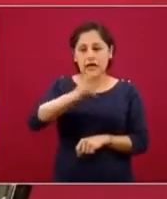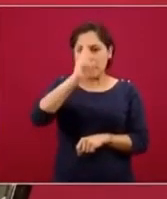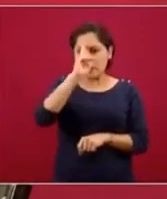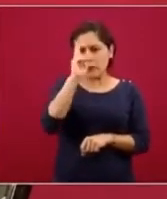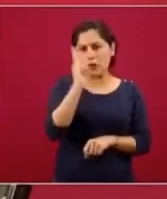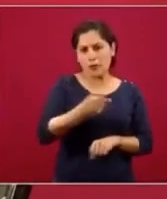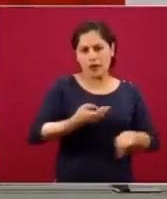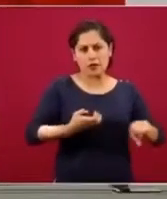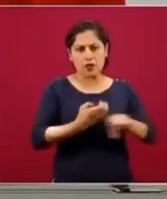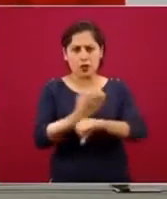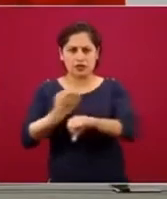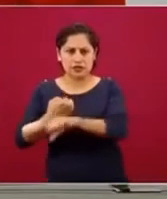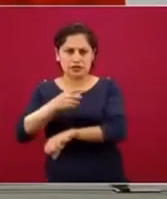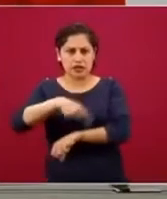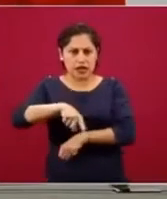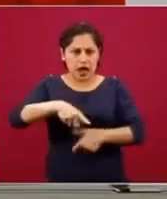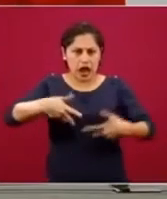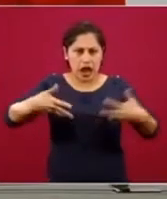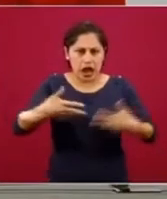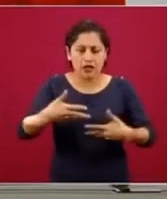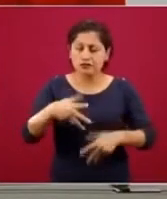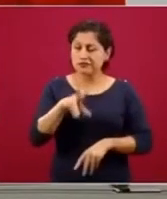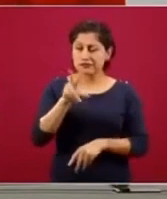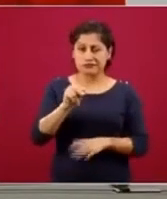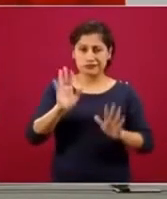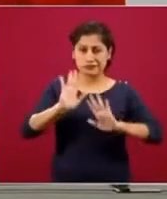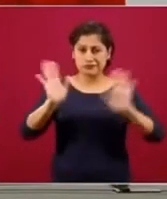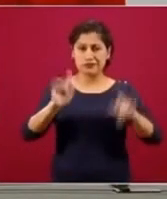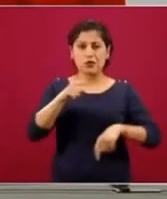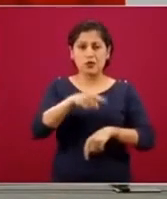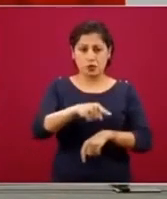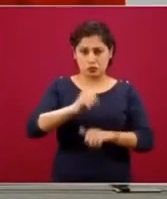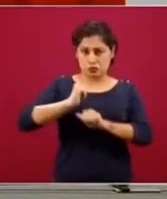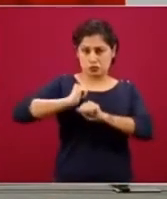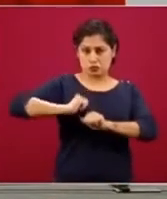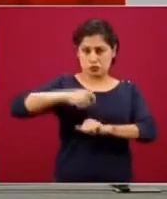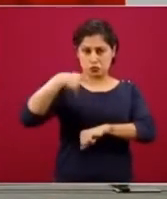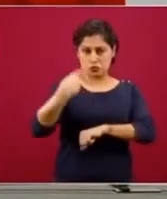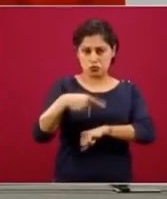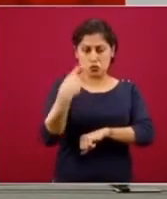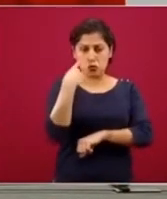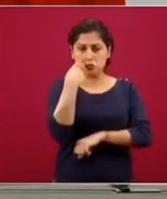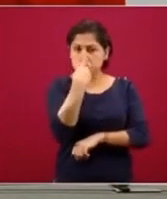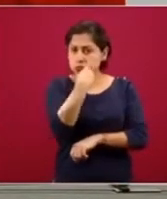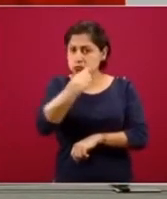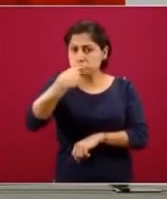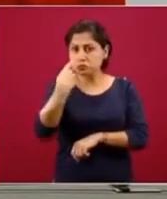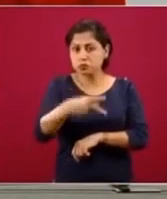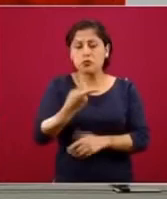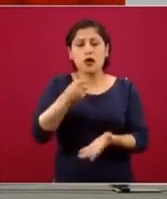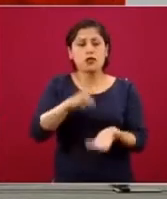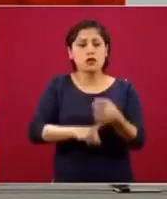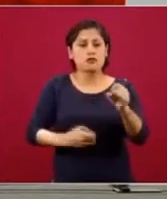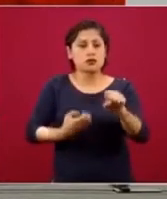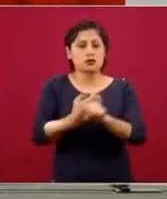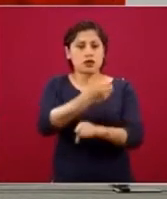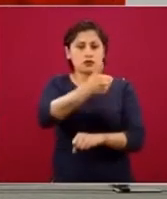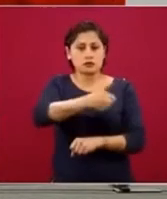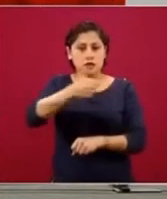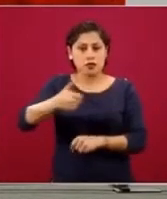estatales que puedan ejercer sus atribuciones como autoridad sanitaria y tomar decisiones.